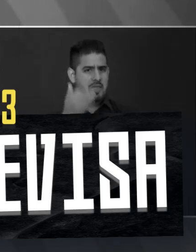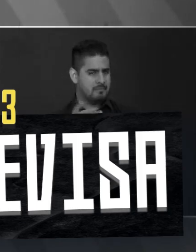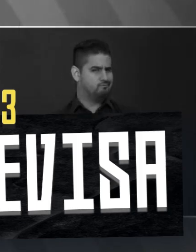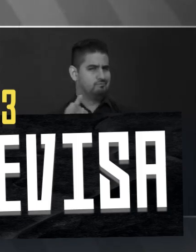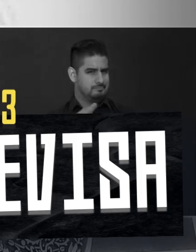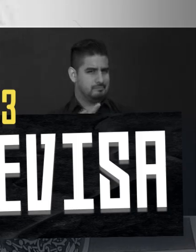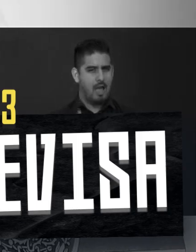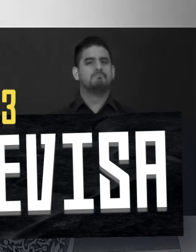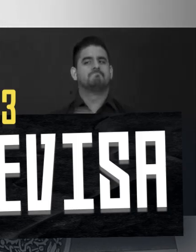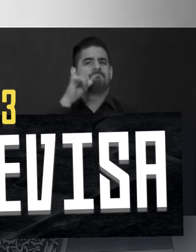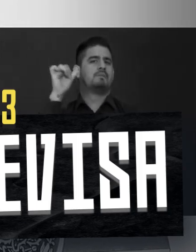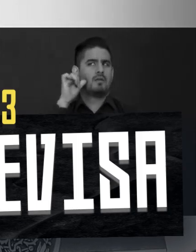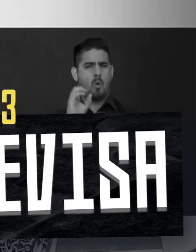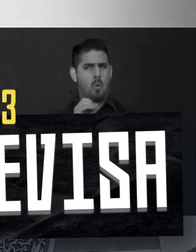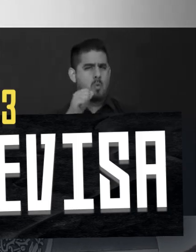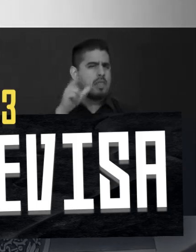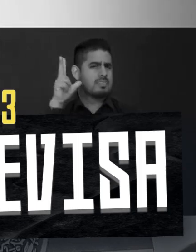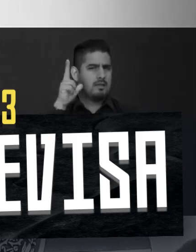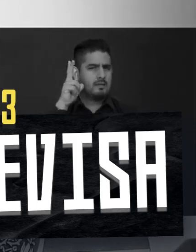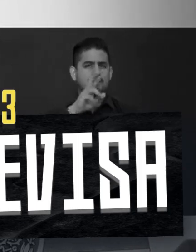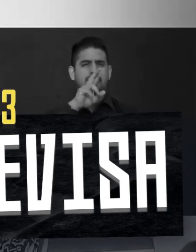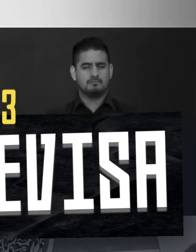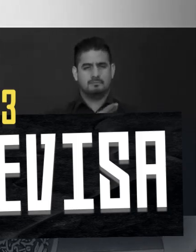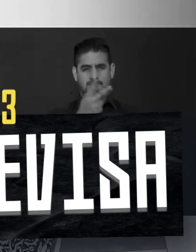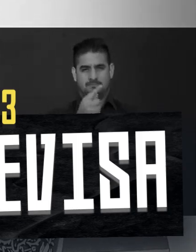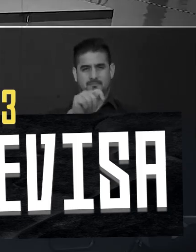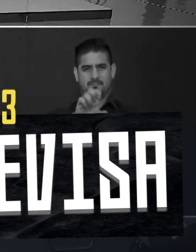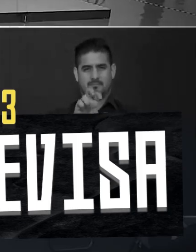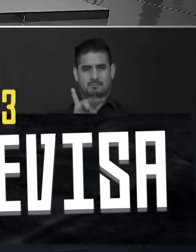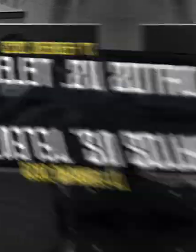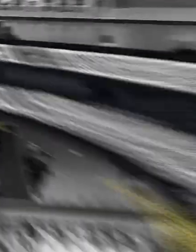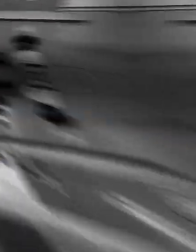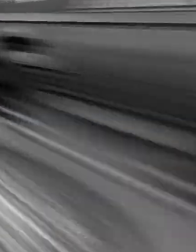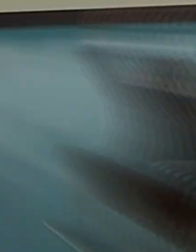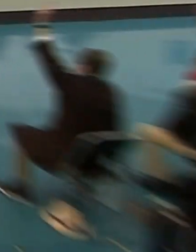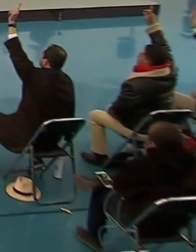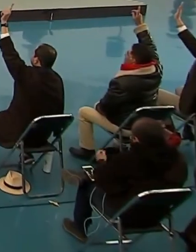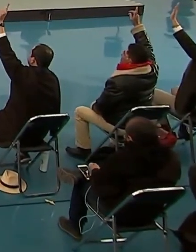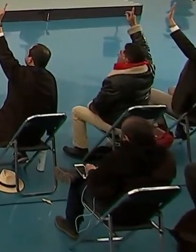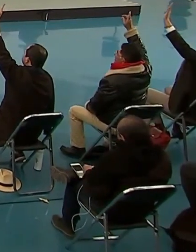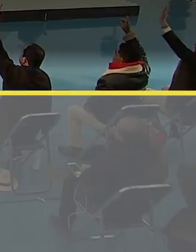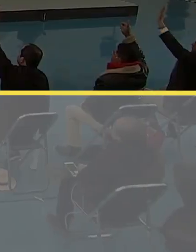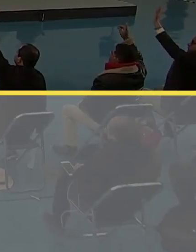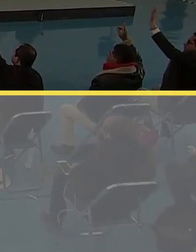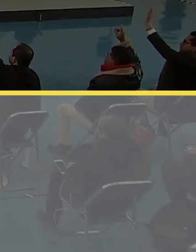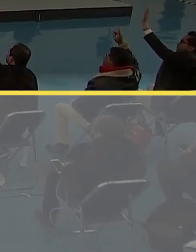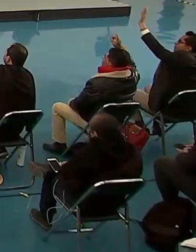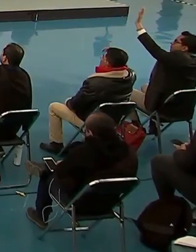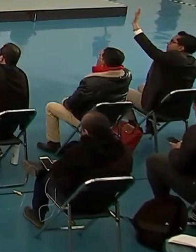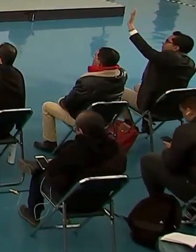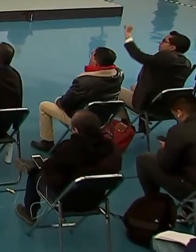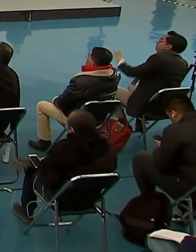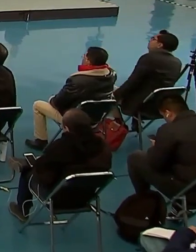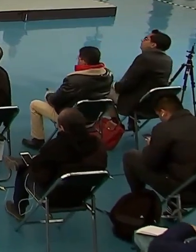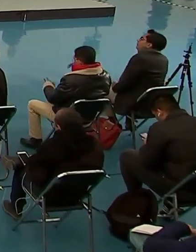Y ayer, Guantier, contestó Televisa diciendo que no era cierto. Muy bien. Hace como